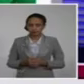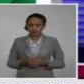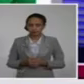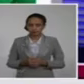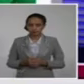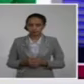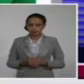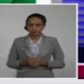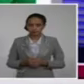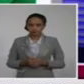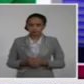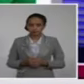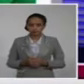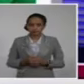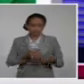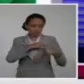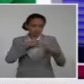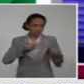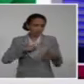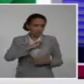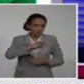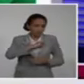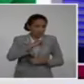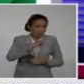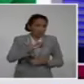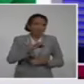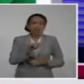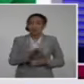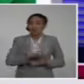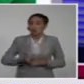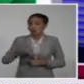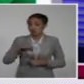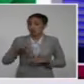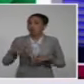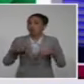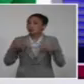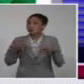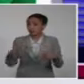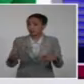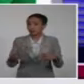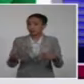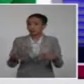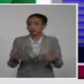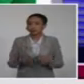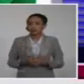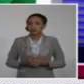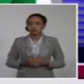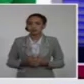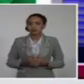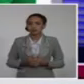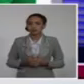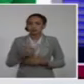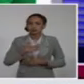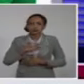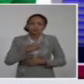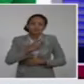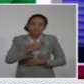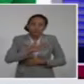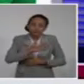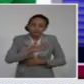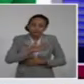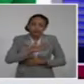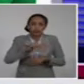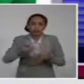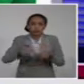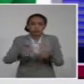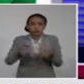Hizo una parada cardíaca y realmente reitero, con mucho dolor, porque los pediatras siempre,